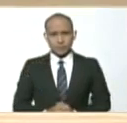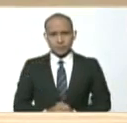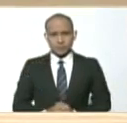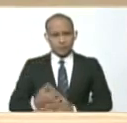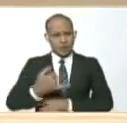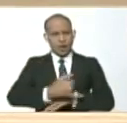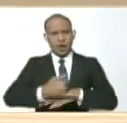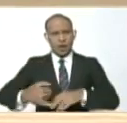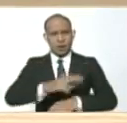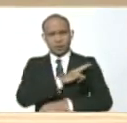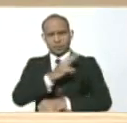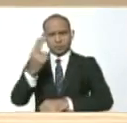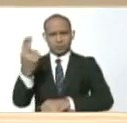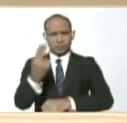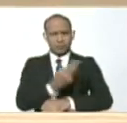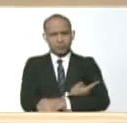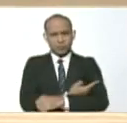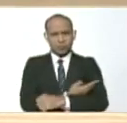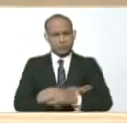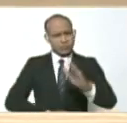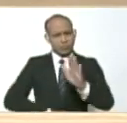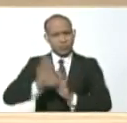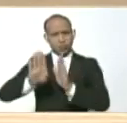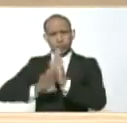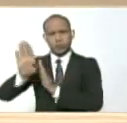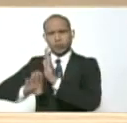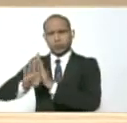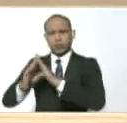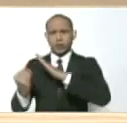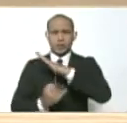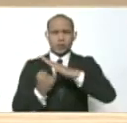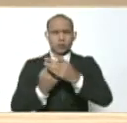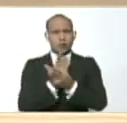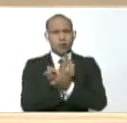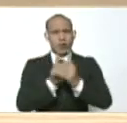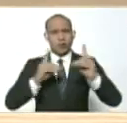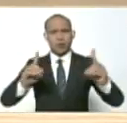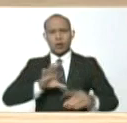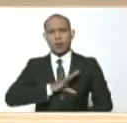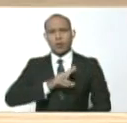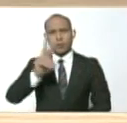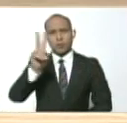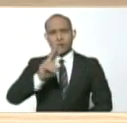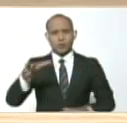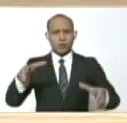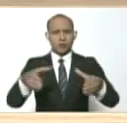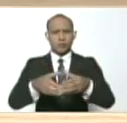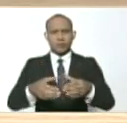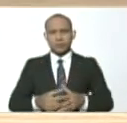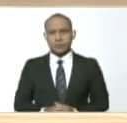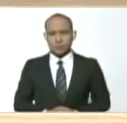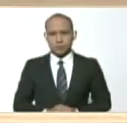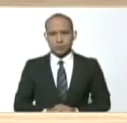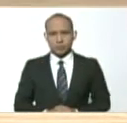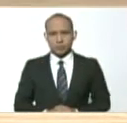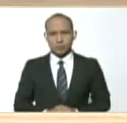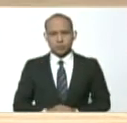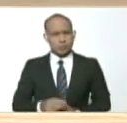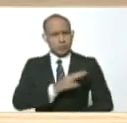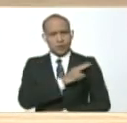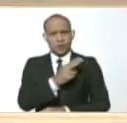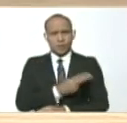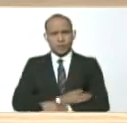del fortalecimiento de las instituciones democráticas de venezuela una línea vital el fortalecimiento